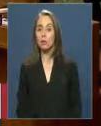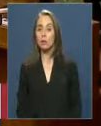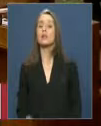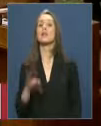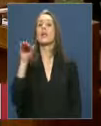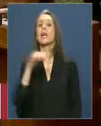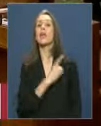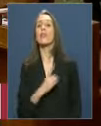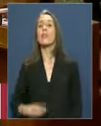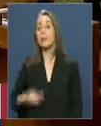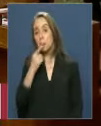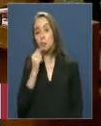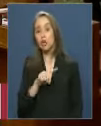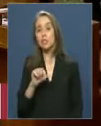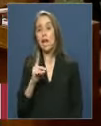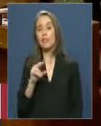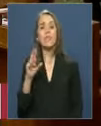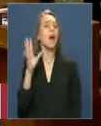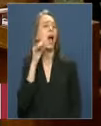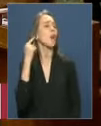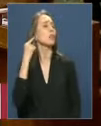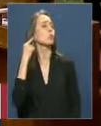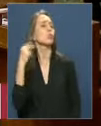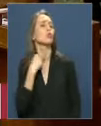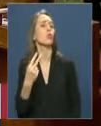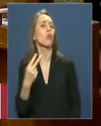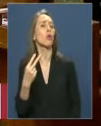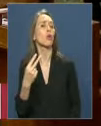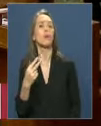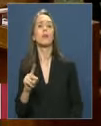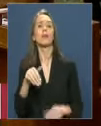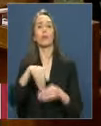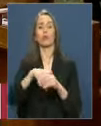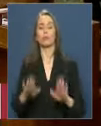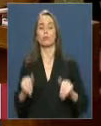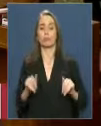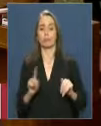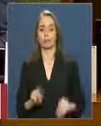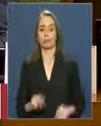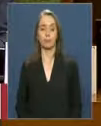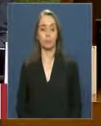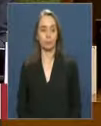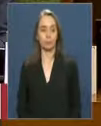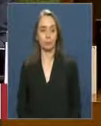Diputado Raúl Saldívar, ¿cómo vota en este numeral? No se le escuchó. Me abstengo.